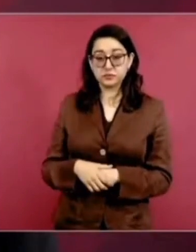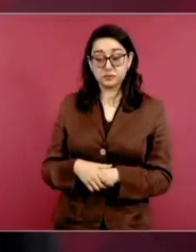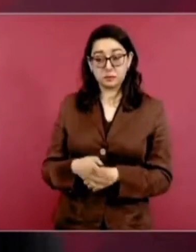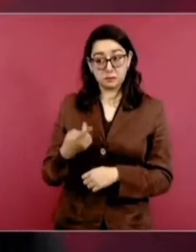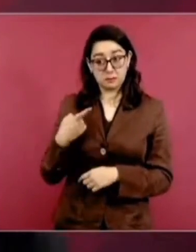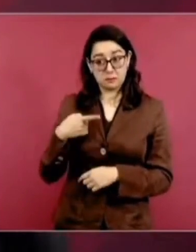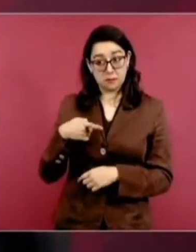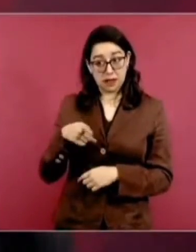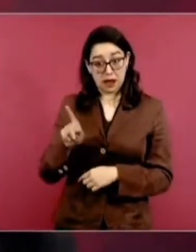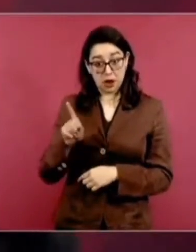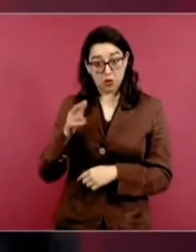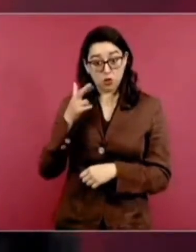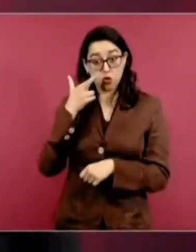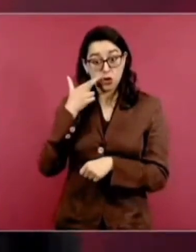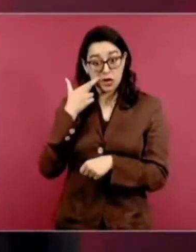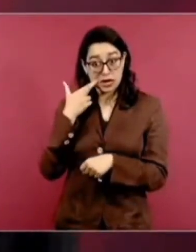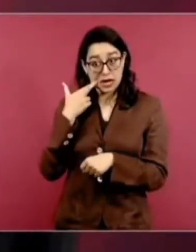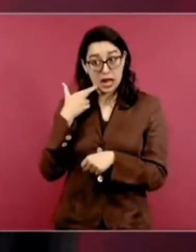rateros.